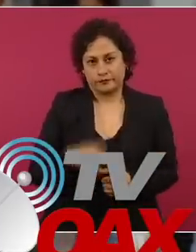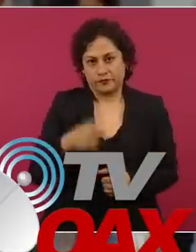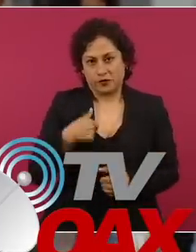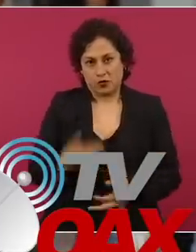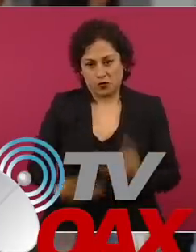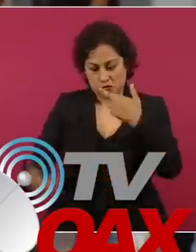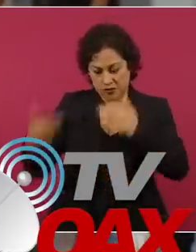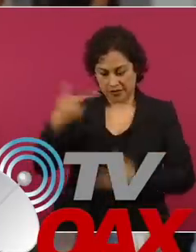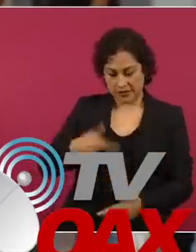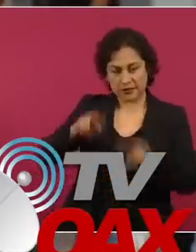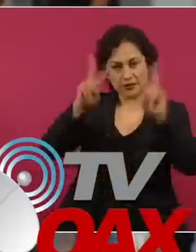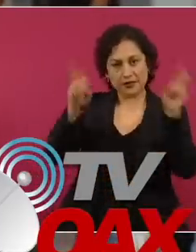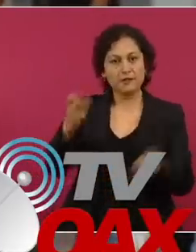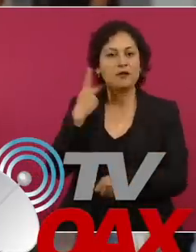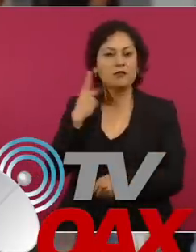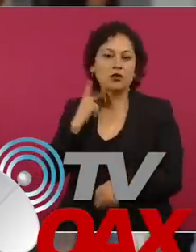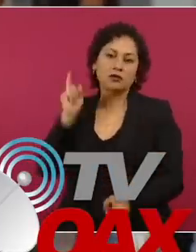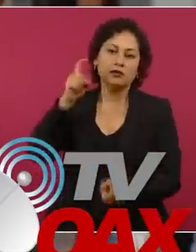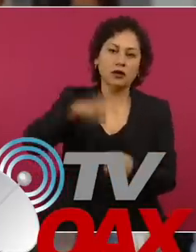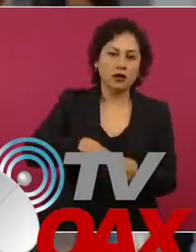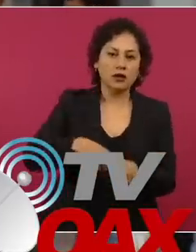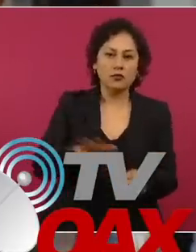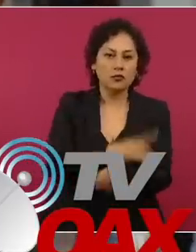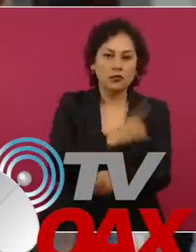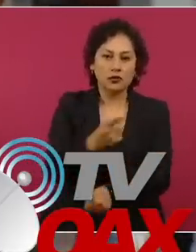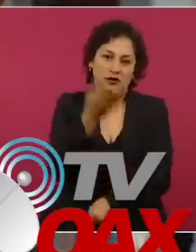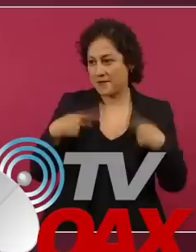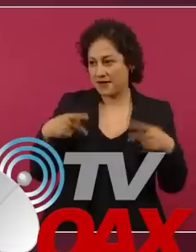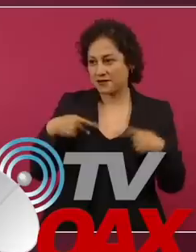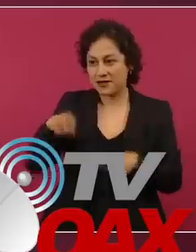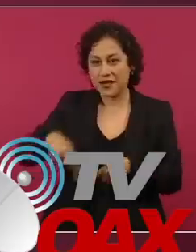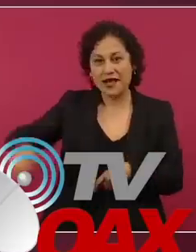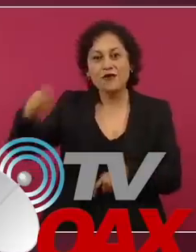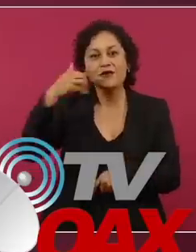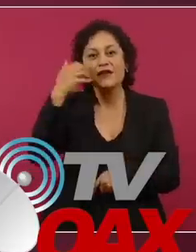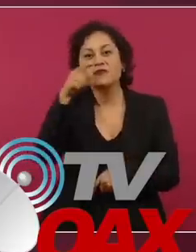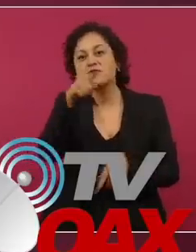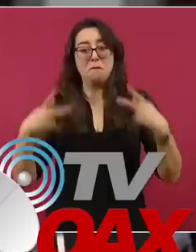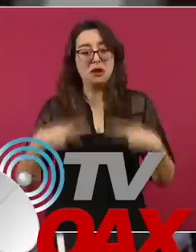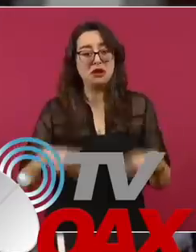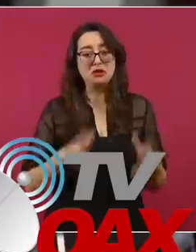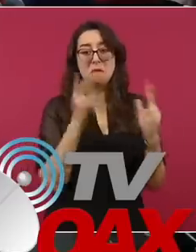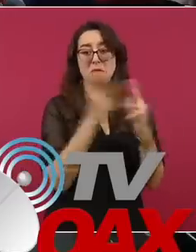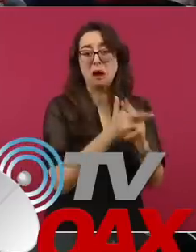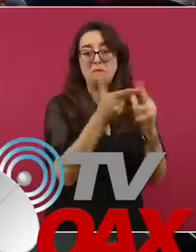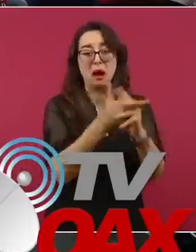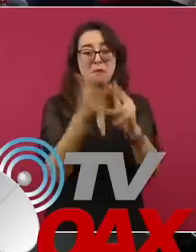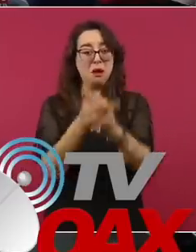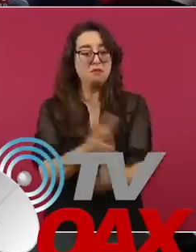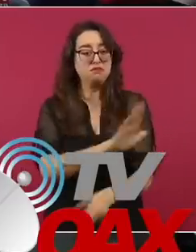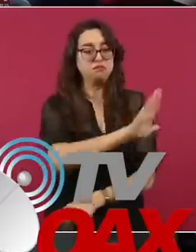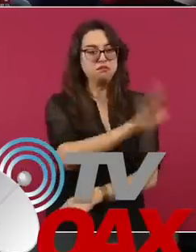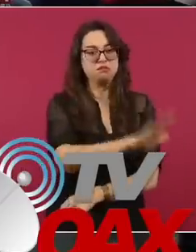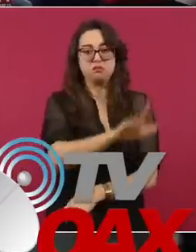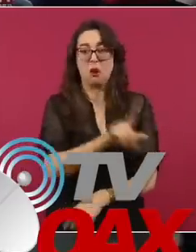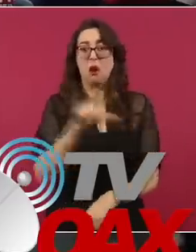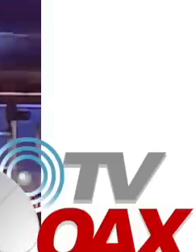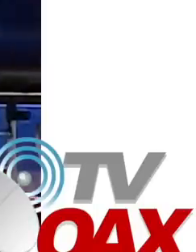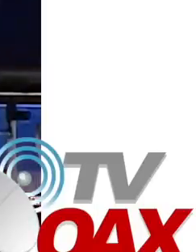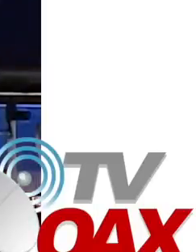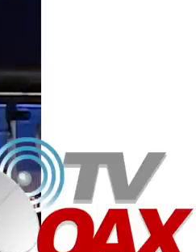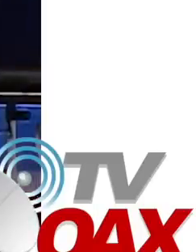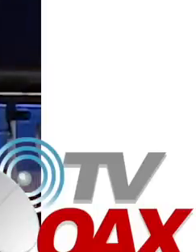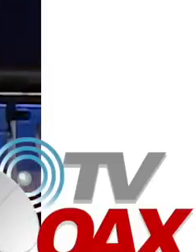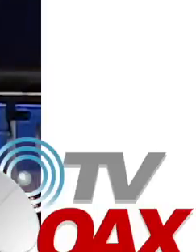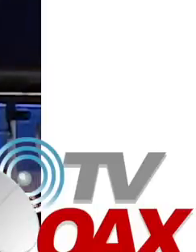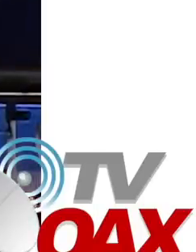que viajó a la Ciudad de México, donde asistió a la conferencia matutina del presidente, donde el político